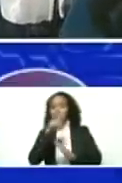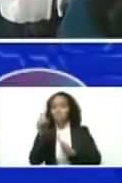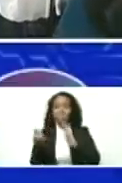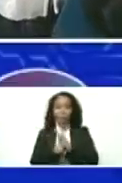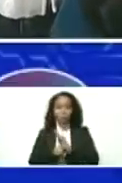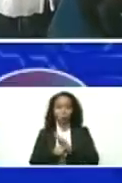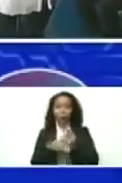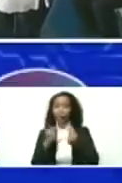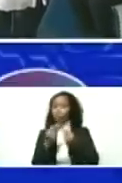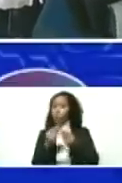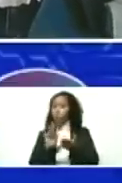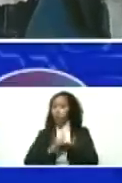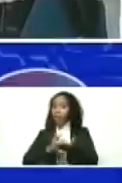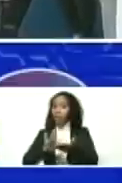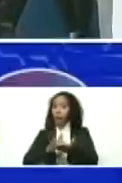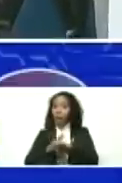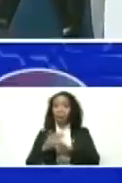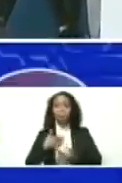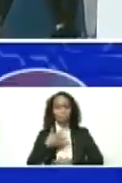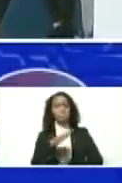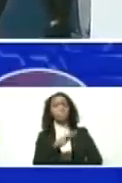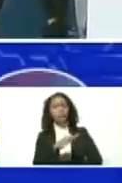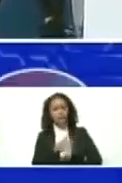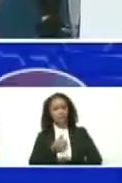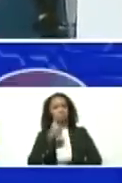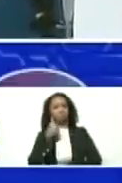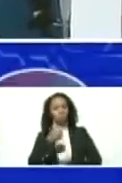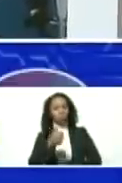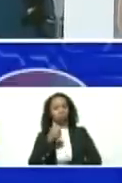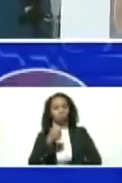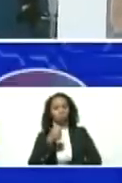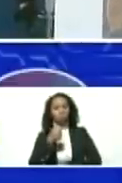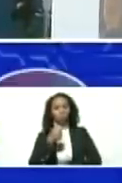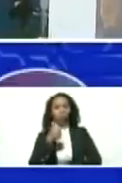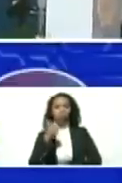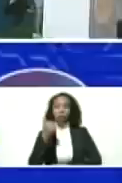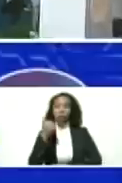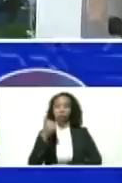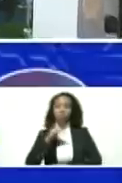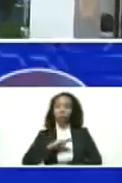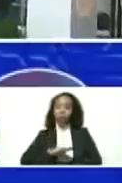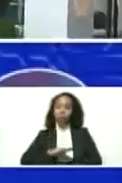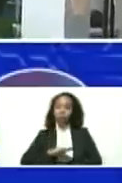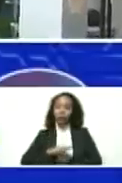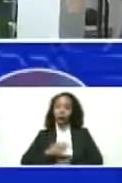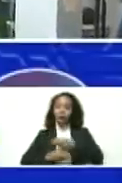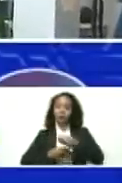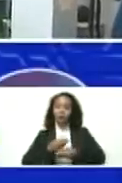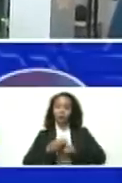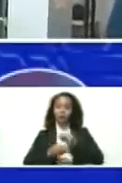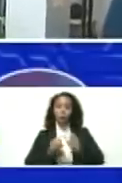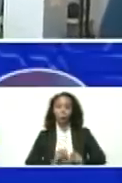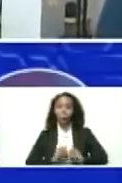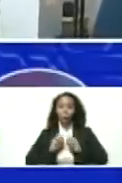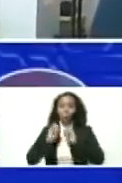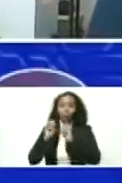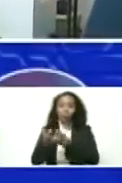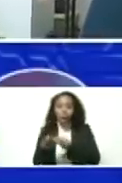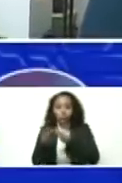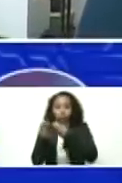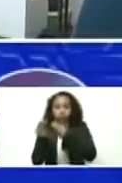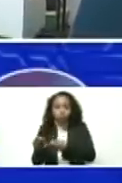economía digital. Me parece extraordinario estar dando esta oportunidad de una